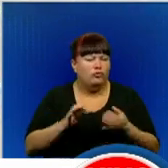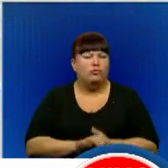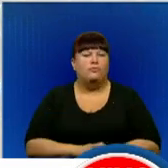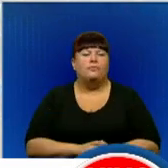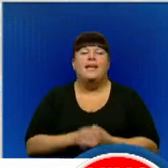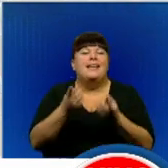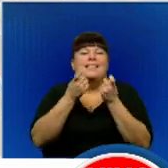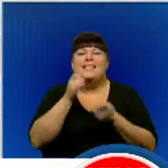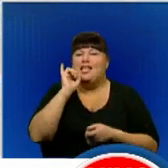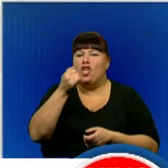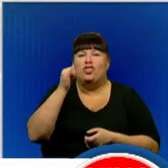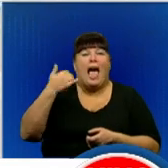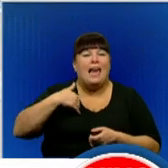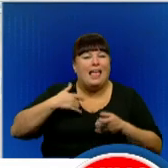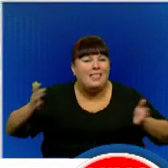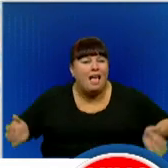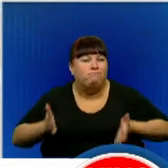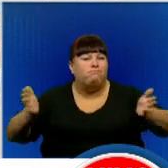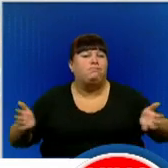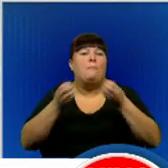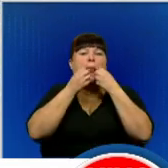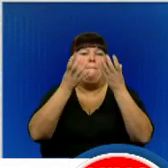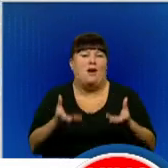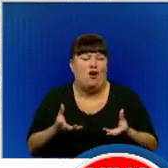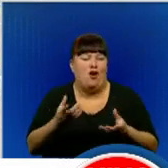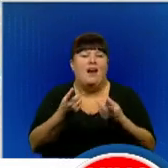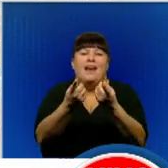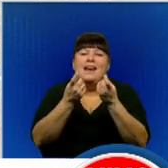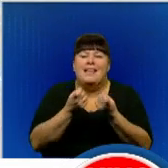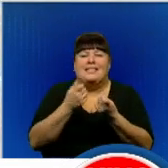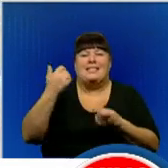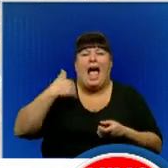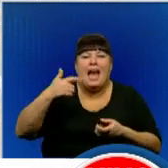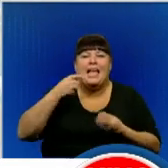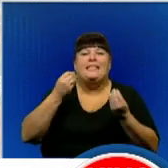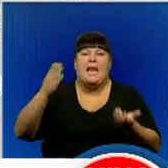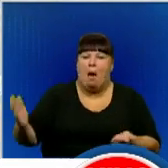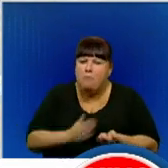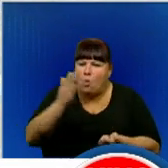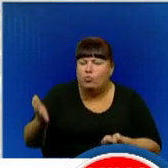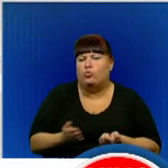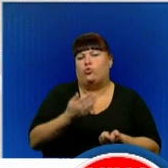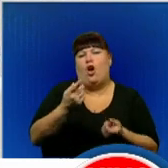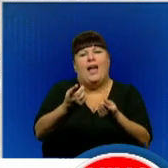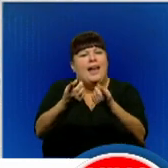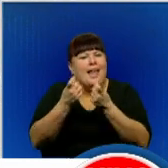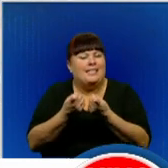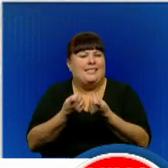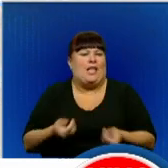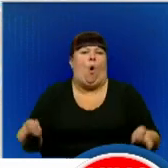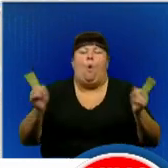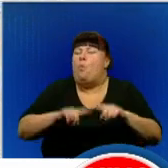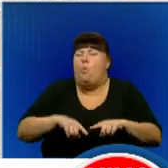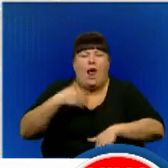necesitamos poner al país de pie necesitamos poner al país a producir necesitamos recuperar